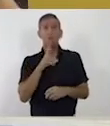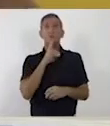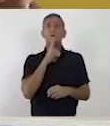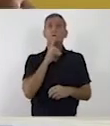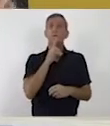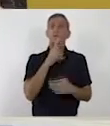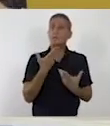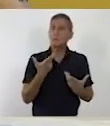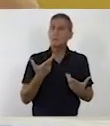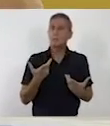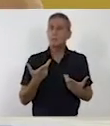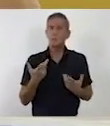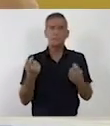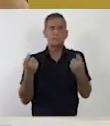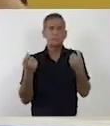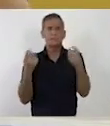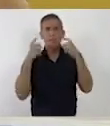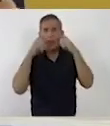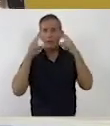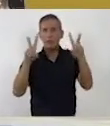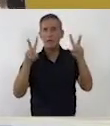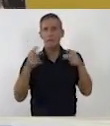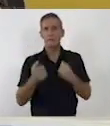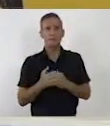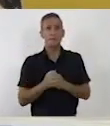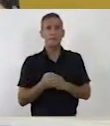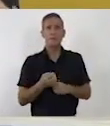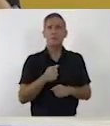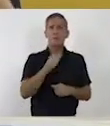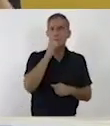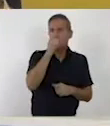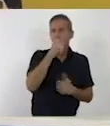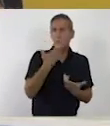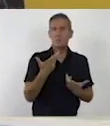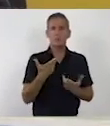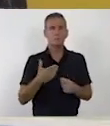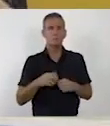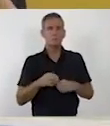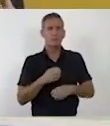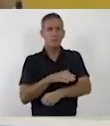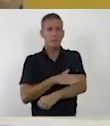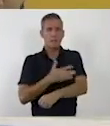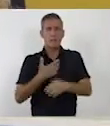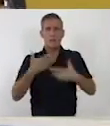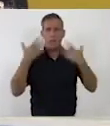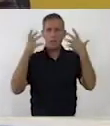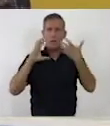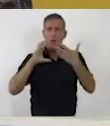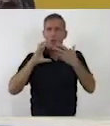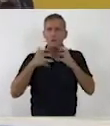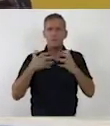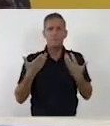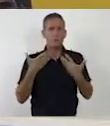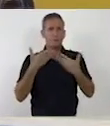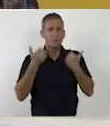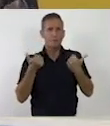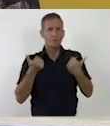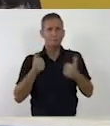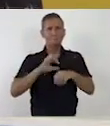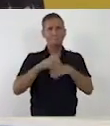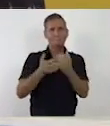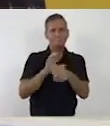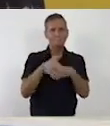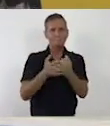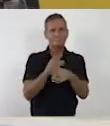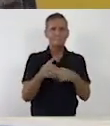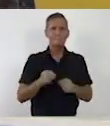vital que nunca, no solo porque es necesaria para la vida, para tomar, para hidratarnos, sino también para lavarnos las